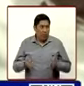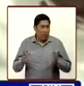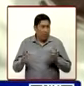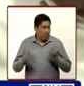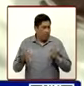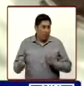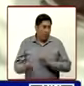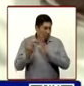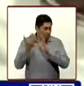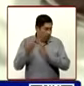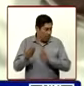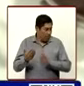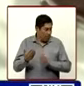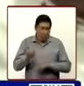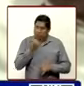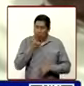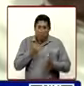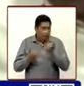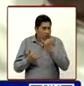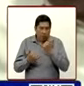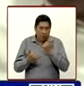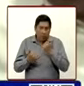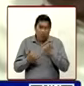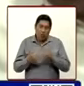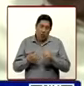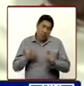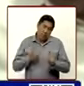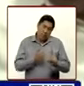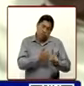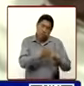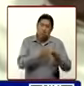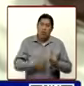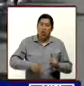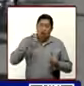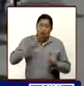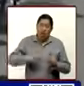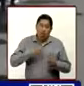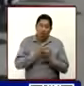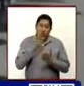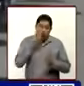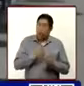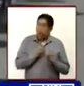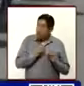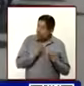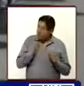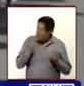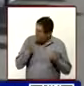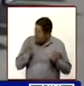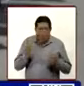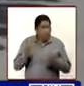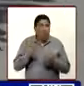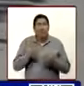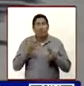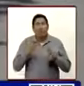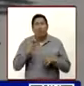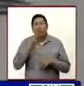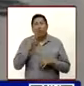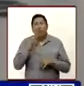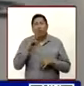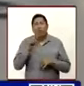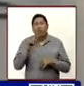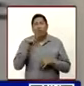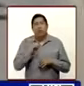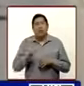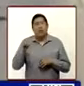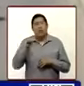amedrentando, que van persiguiendo a los colegas, de que no deben parar. Más o menos estamos en un 70% de agotamiento